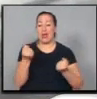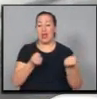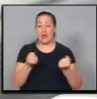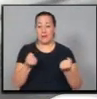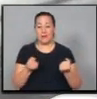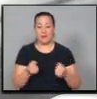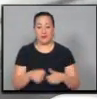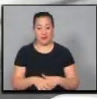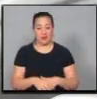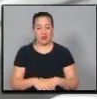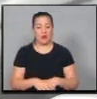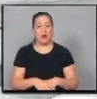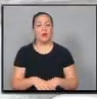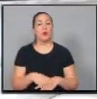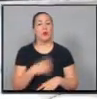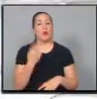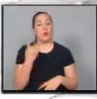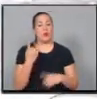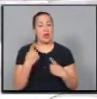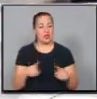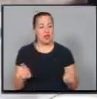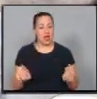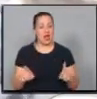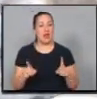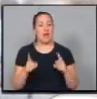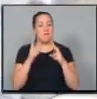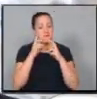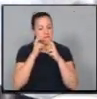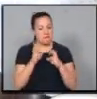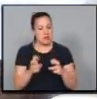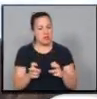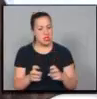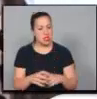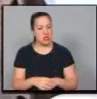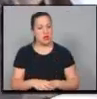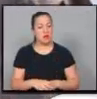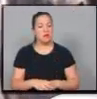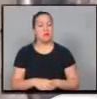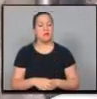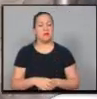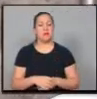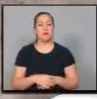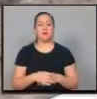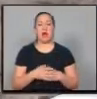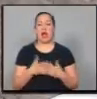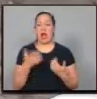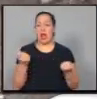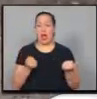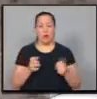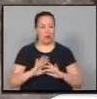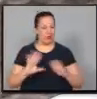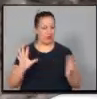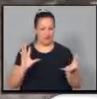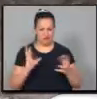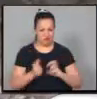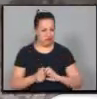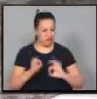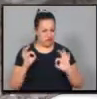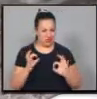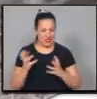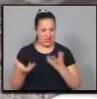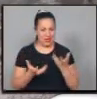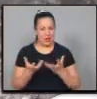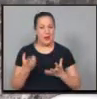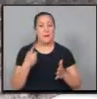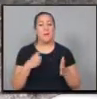Y un dato llamativo que hace la investigación, prácticamente el auto está destruido, todo quemado,